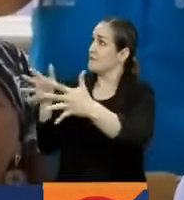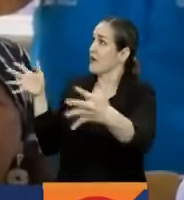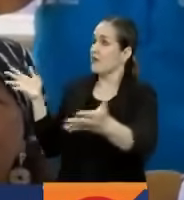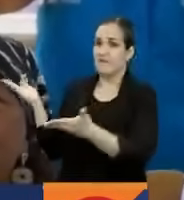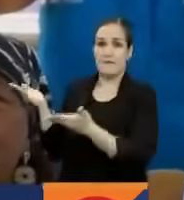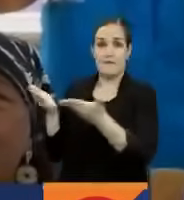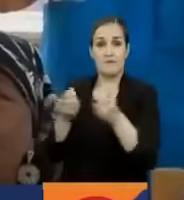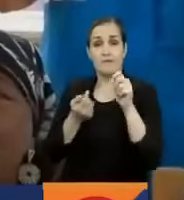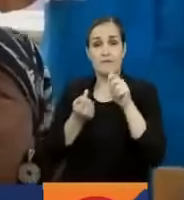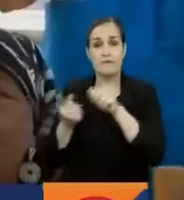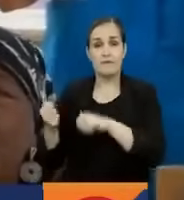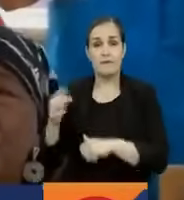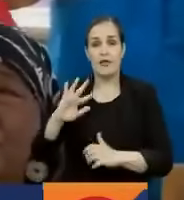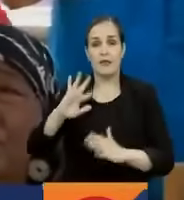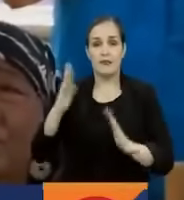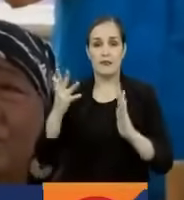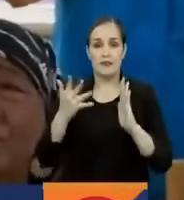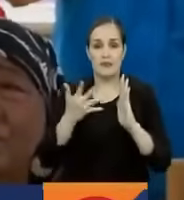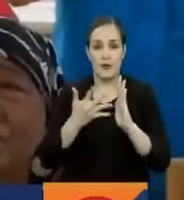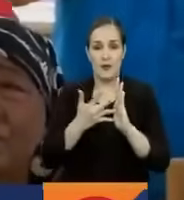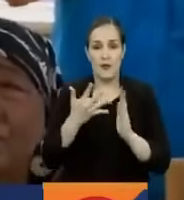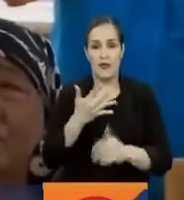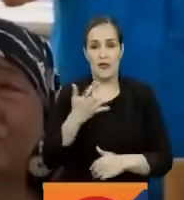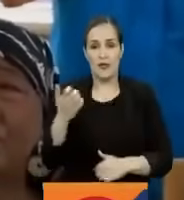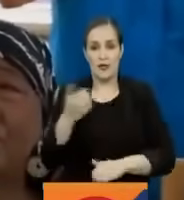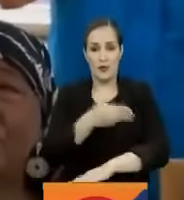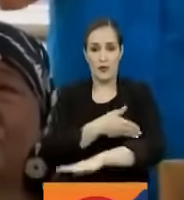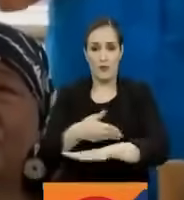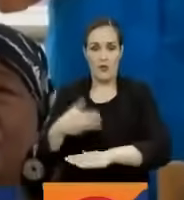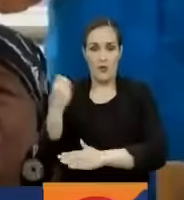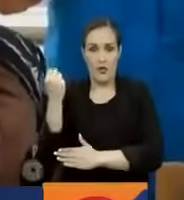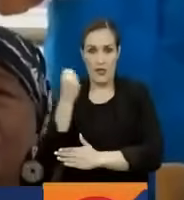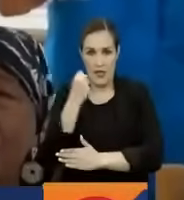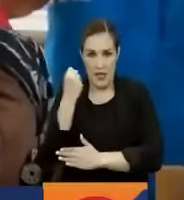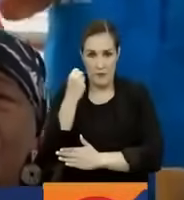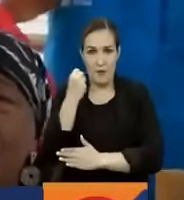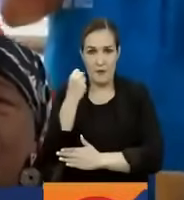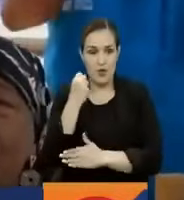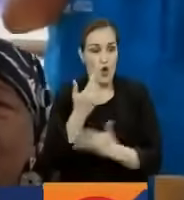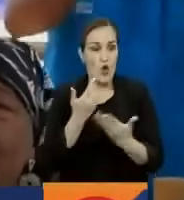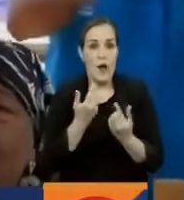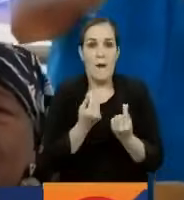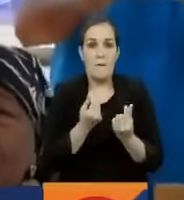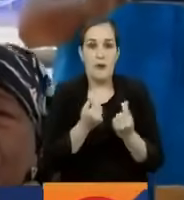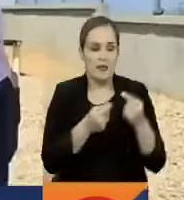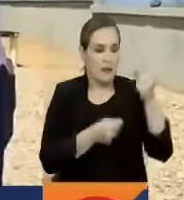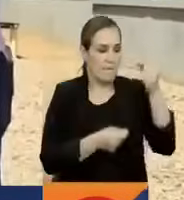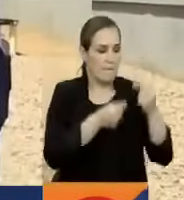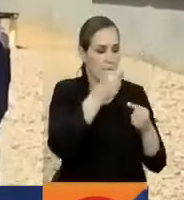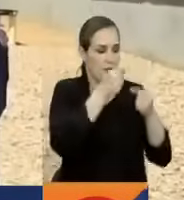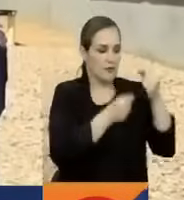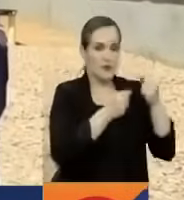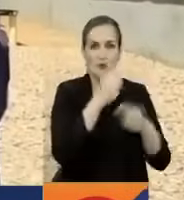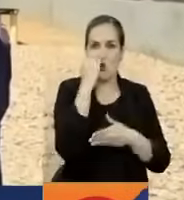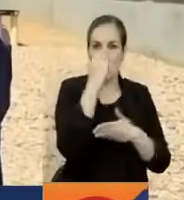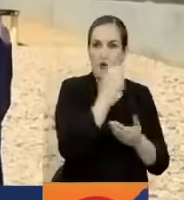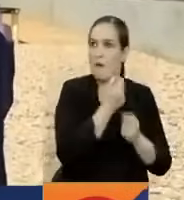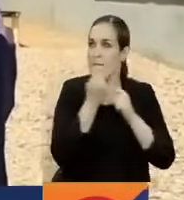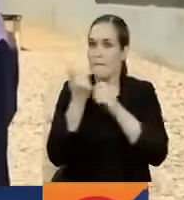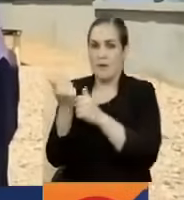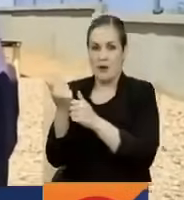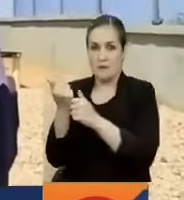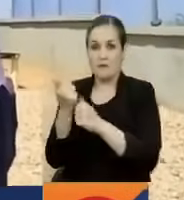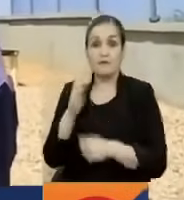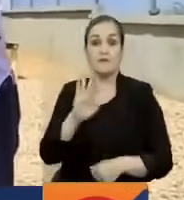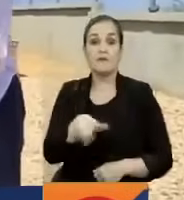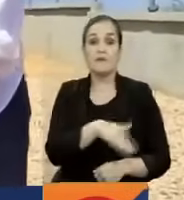costó más de 5500 millones de pesos de recursos del presupuesto general según el Ministerio